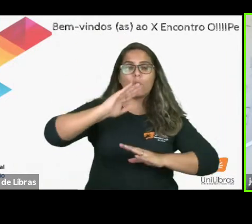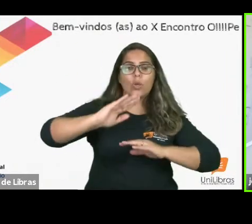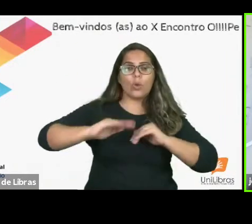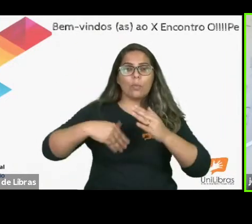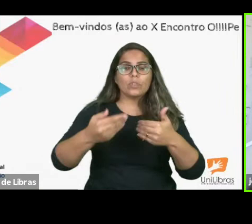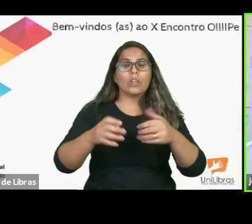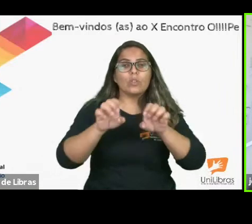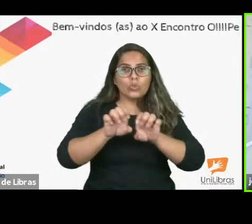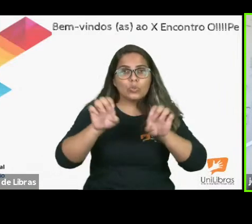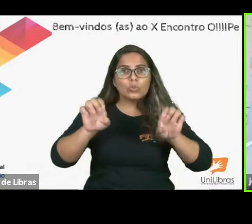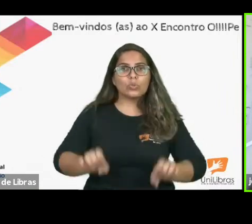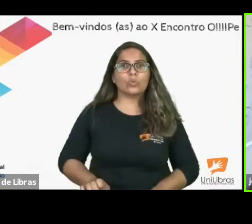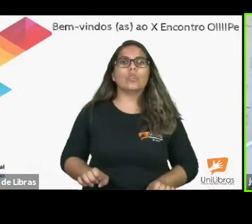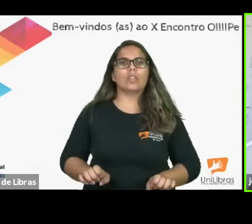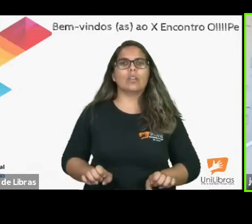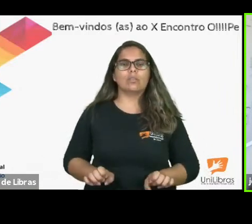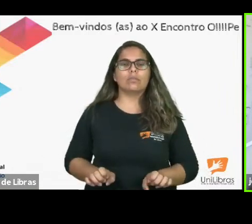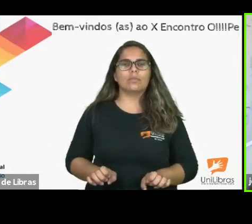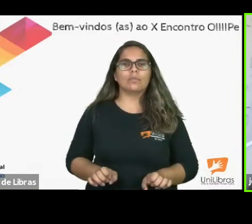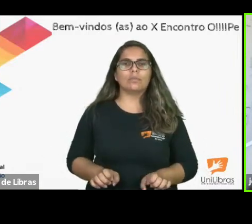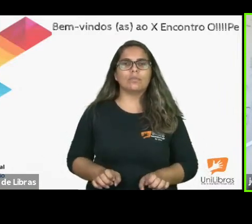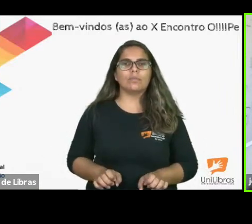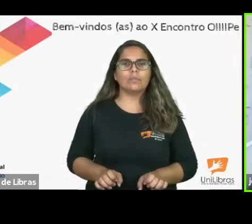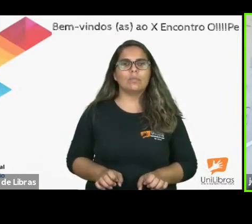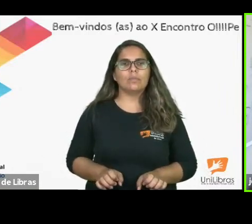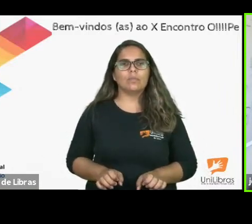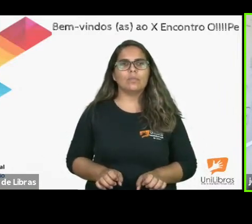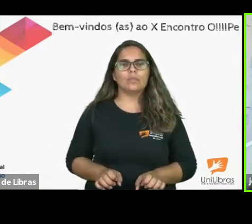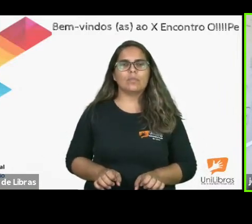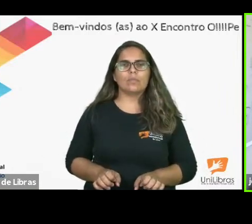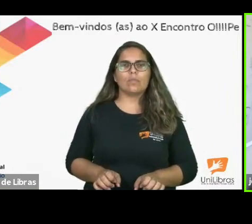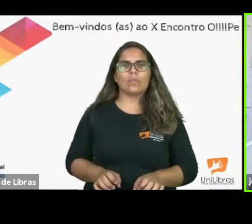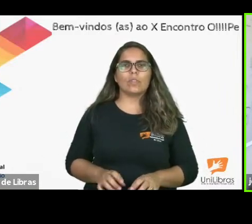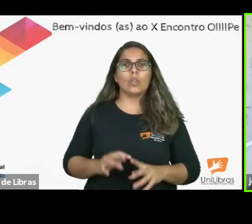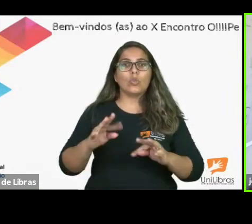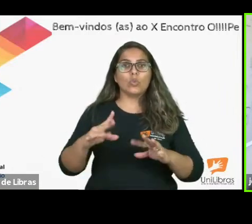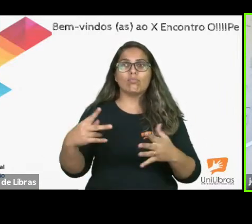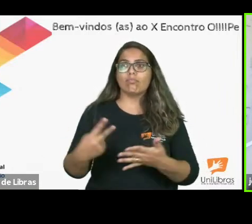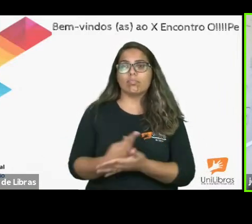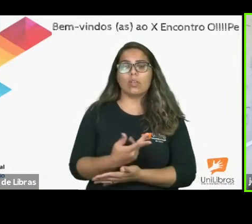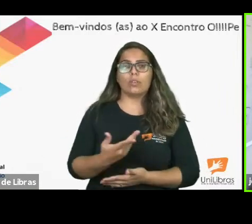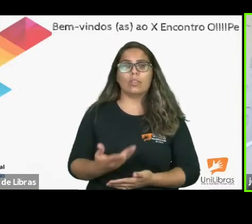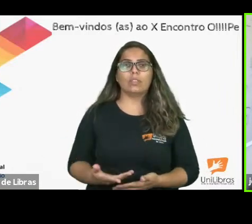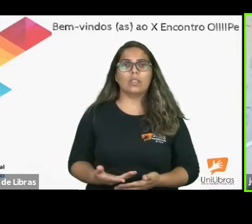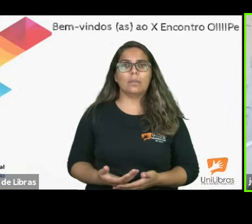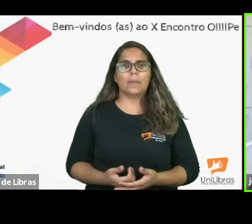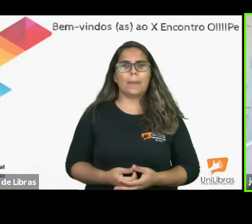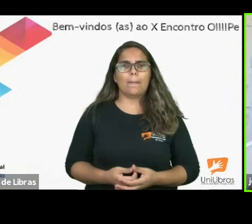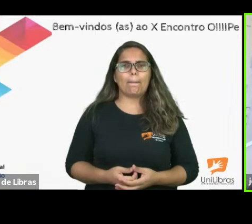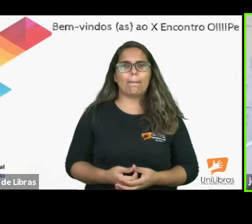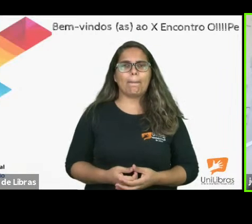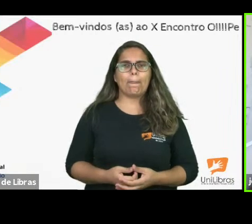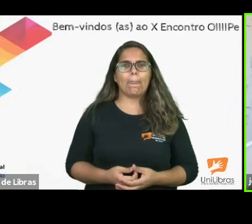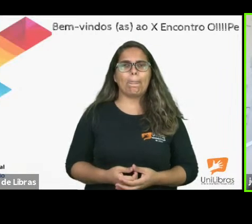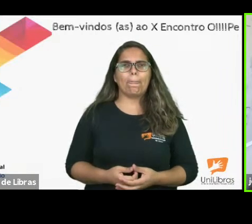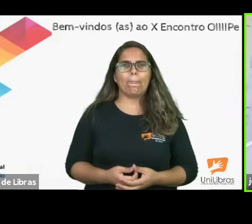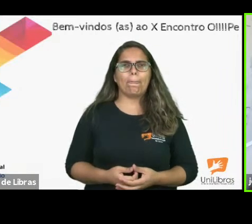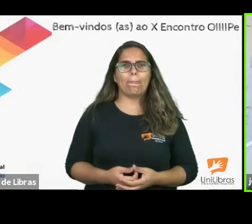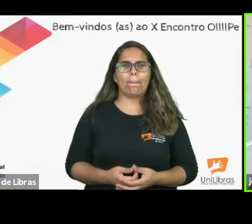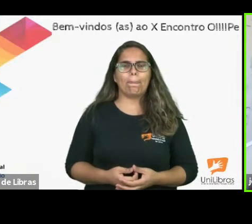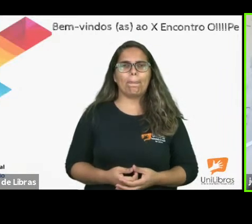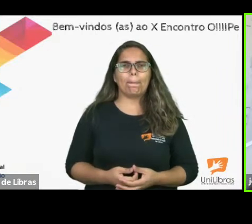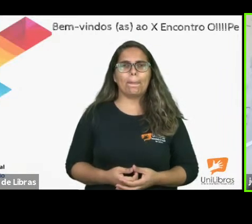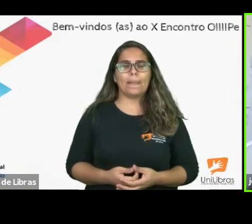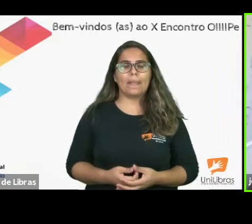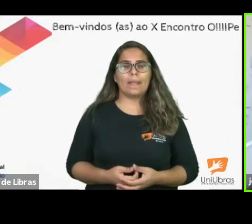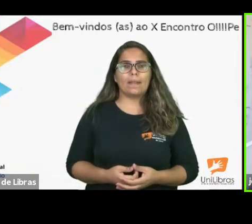cambio estructural en la historia, esto. Y todos estos fenómenos son consustanciales a la existencia, a la